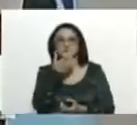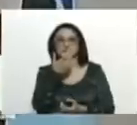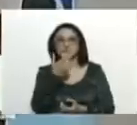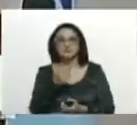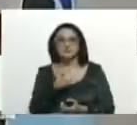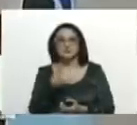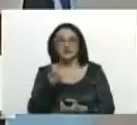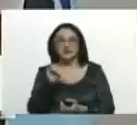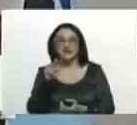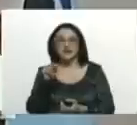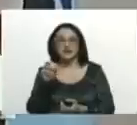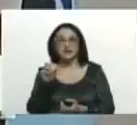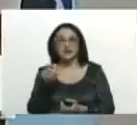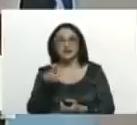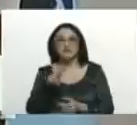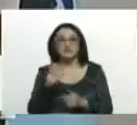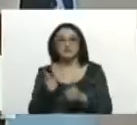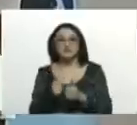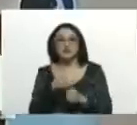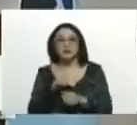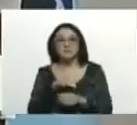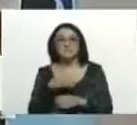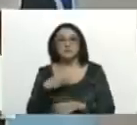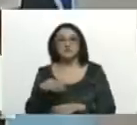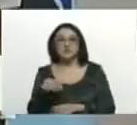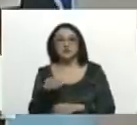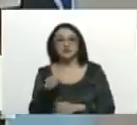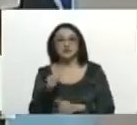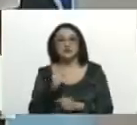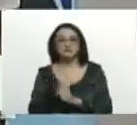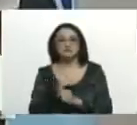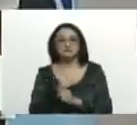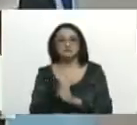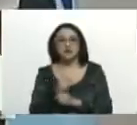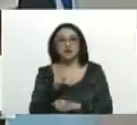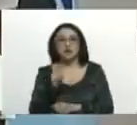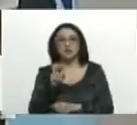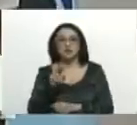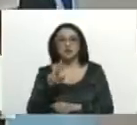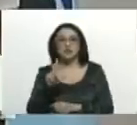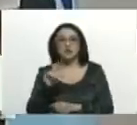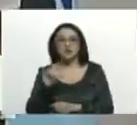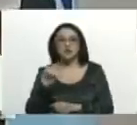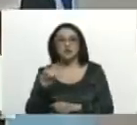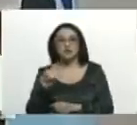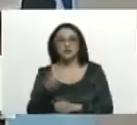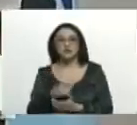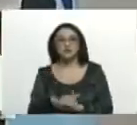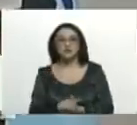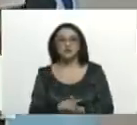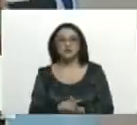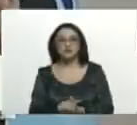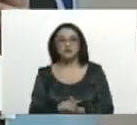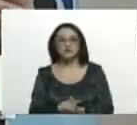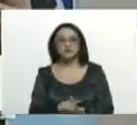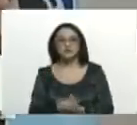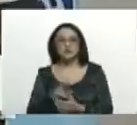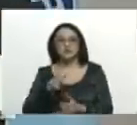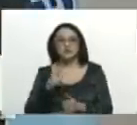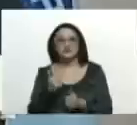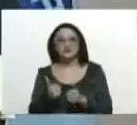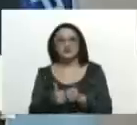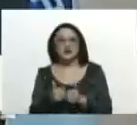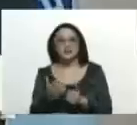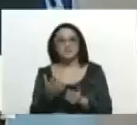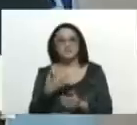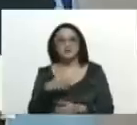Lino Jairo Mora Gómez vicepresidente ejecutivo Tulio José Medina Jean felice vicepresidente